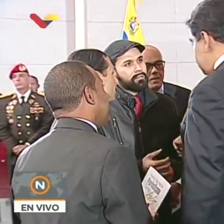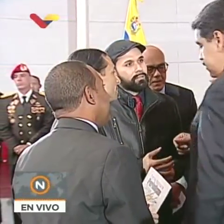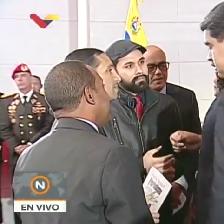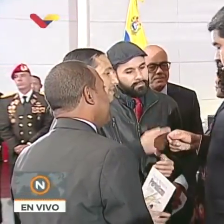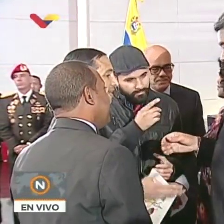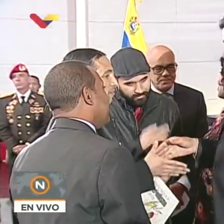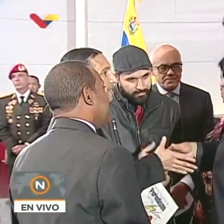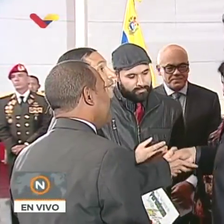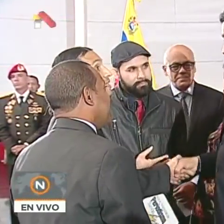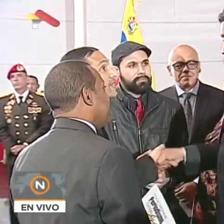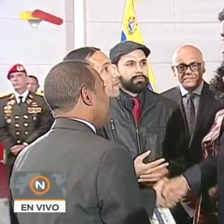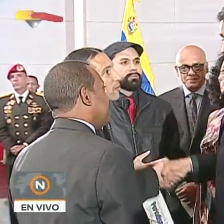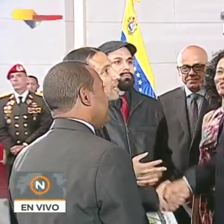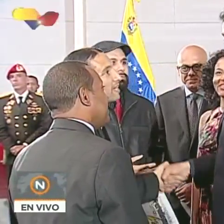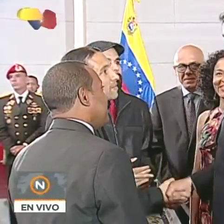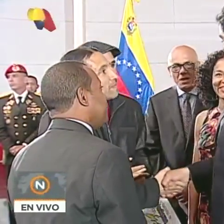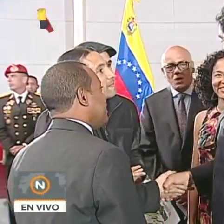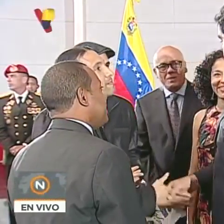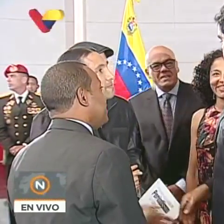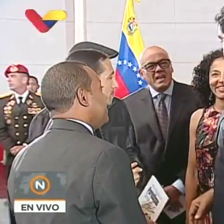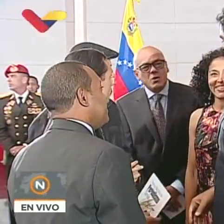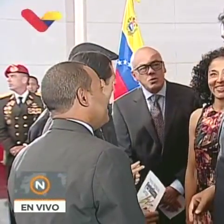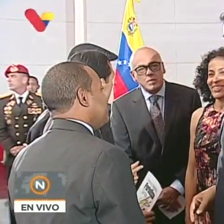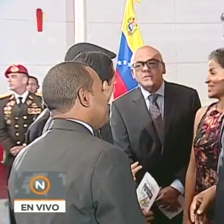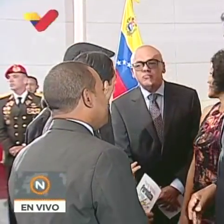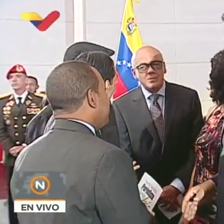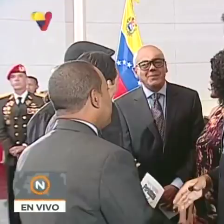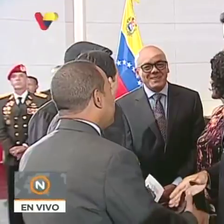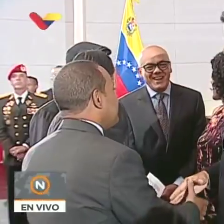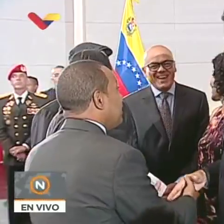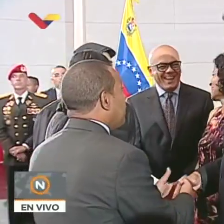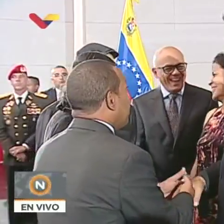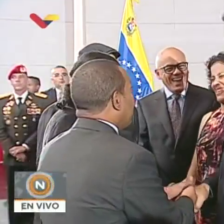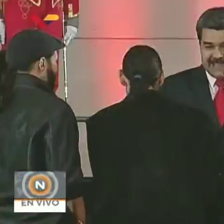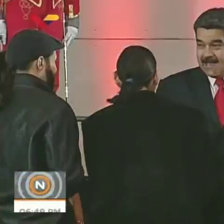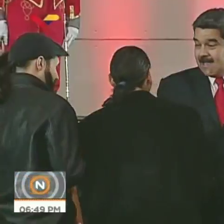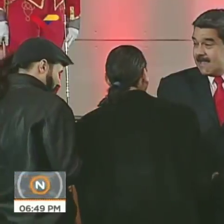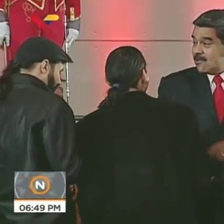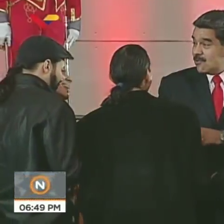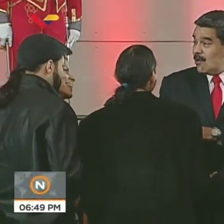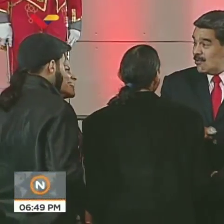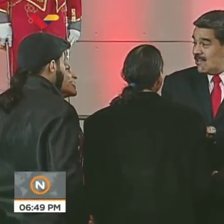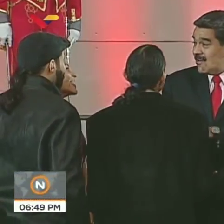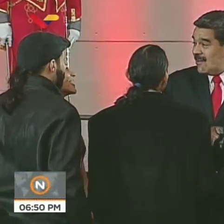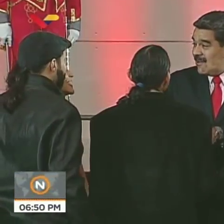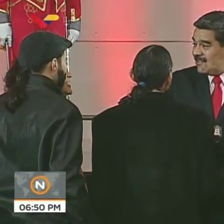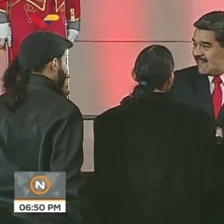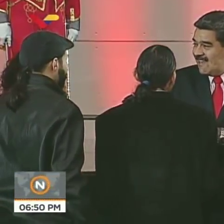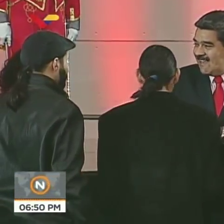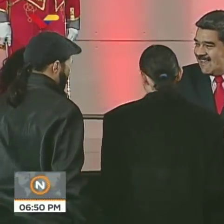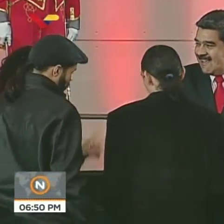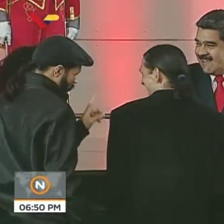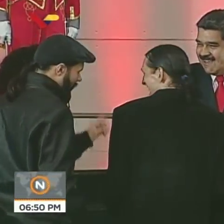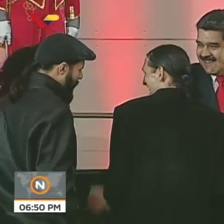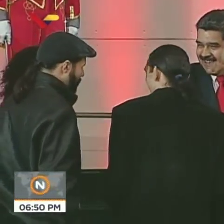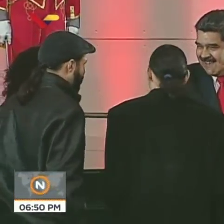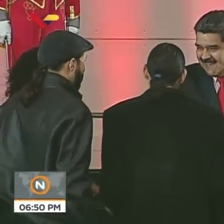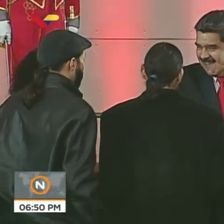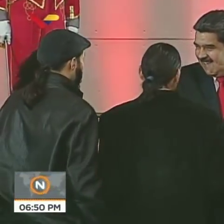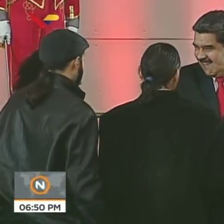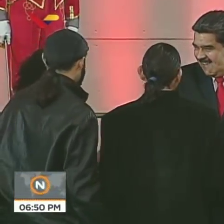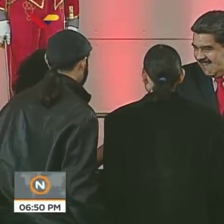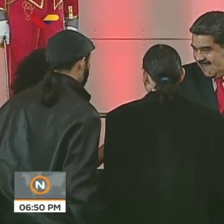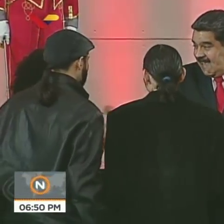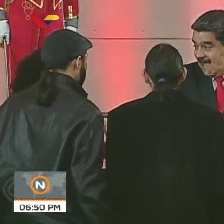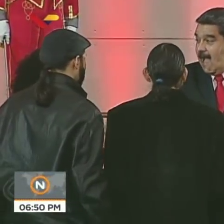importante premio. Comunicadores que sobresalen por su desempeño y ejercicio cotidiano del derecho ciudadano a estar